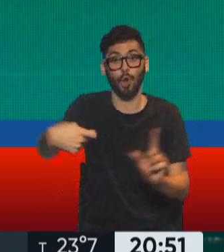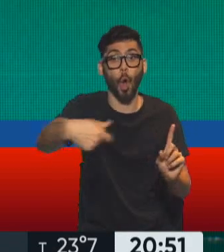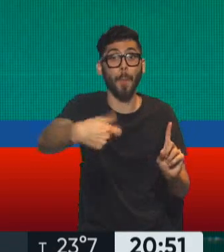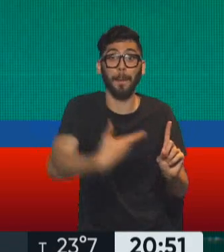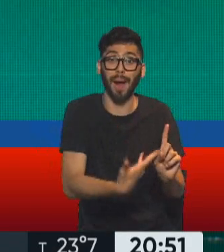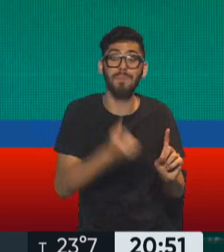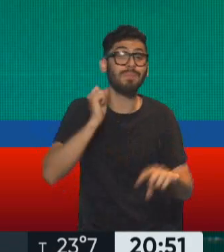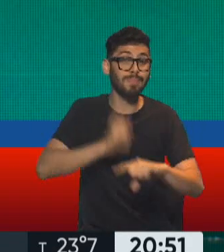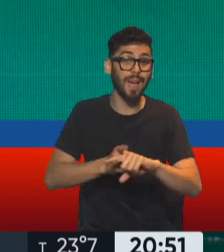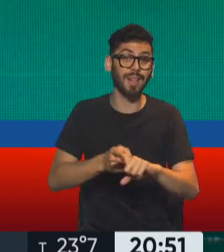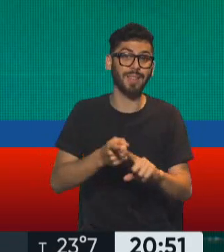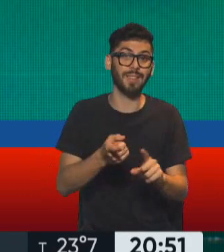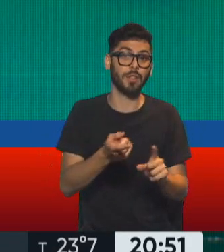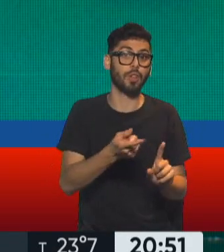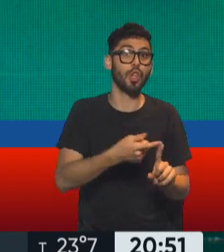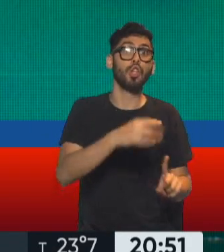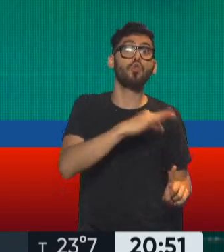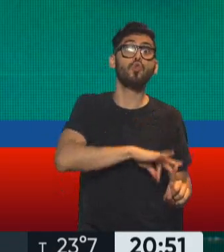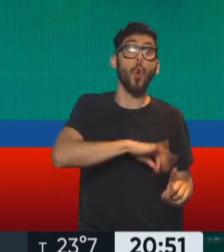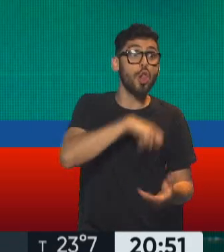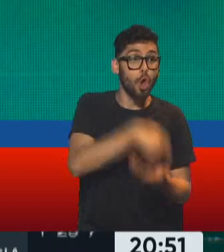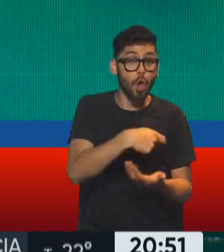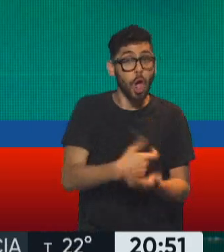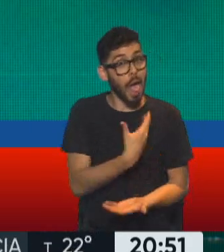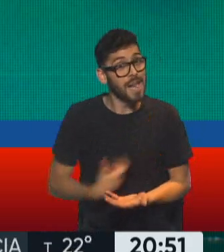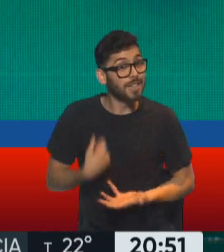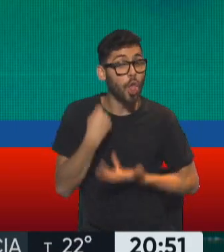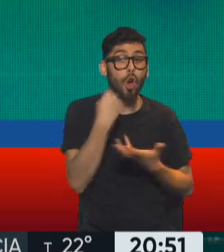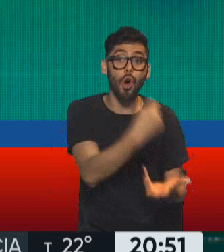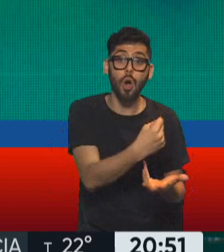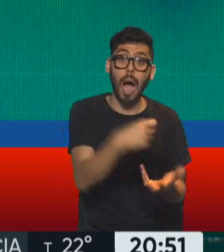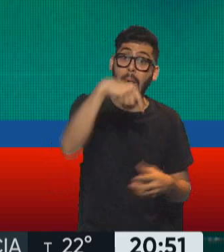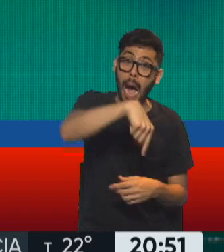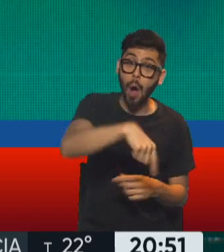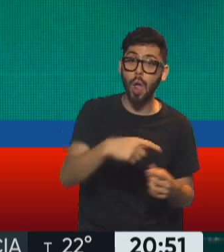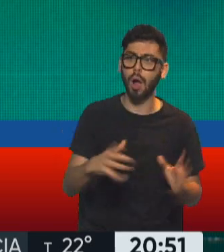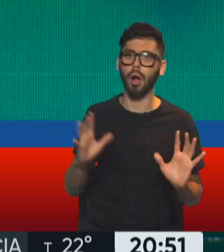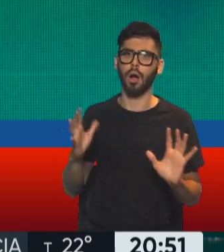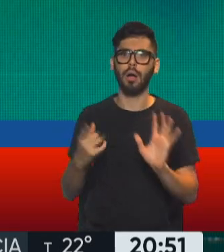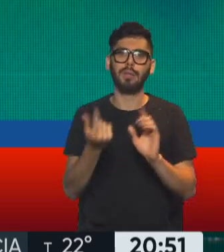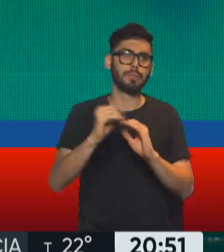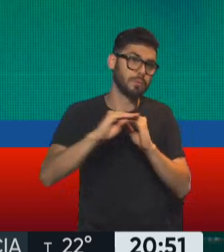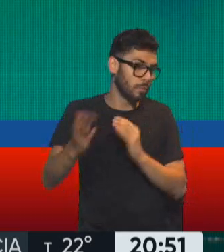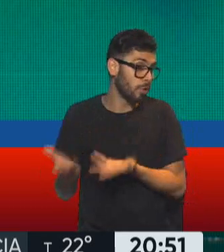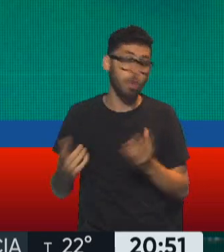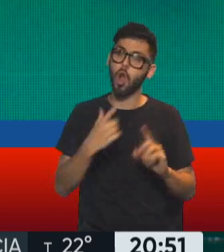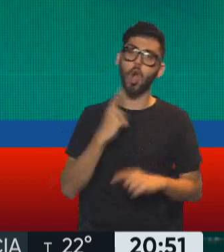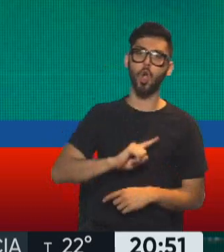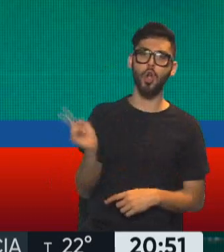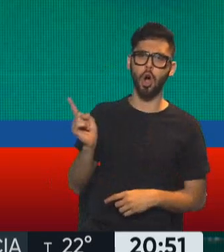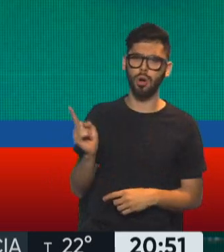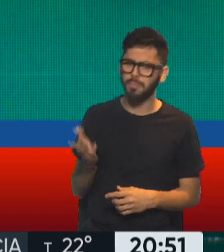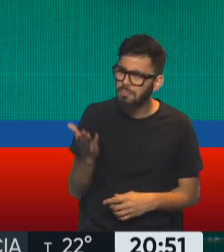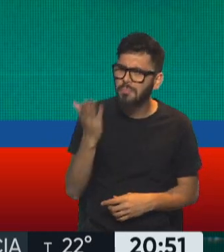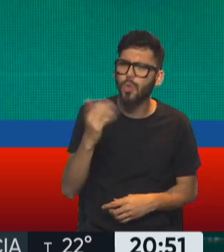casos recibieron asistencia para pagar el salario de sus trabajadores y en este caso se niegan a acompañar este congelamiento de precios. ¿Cómo ves,